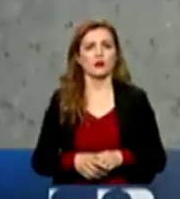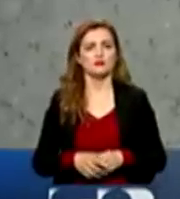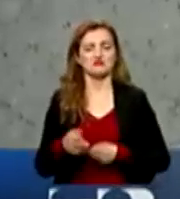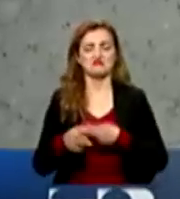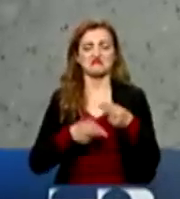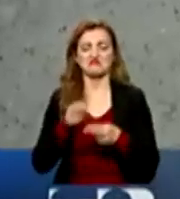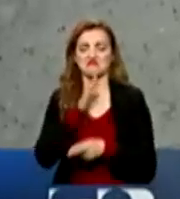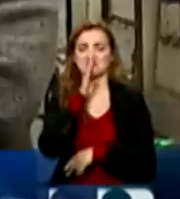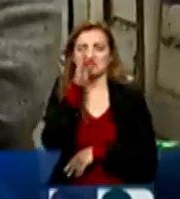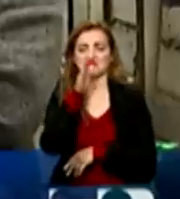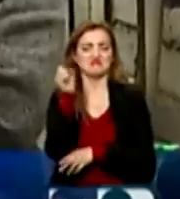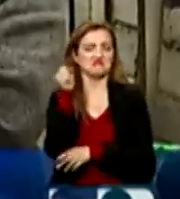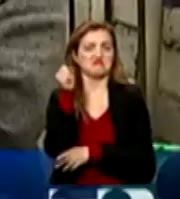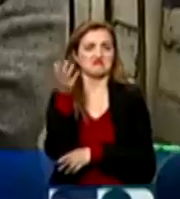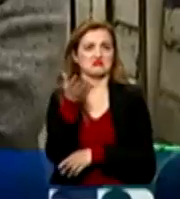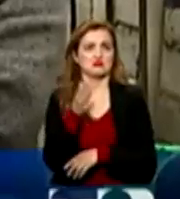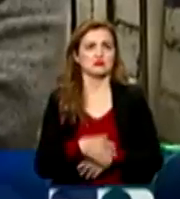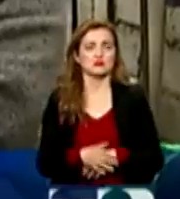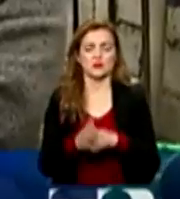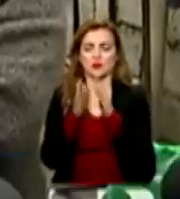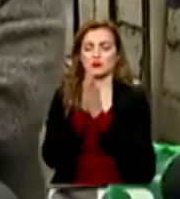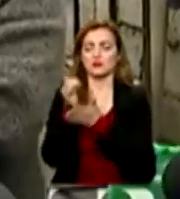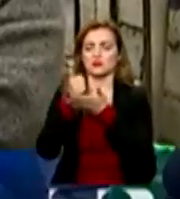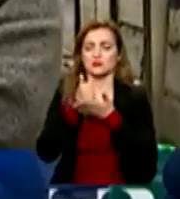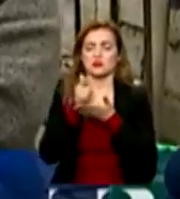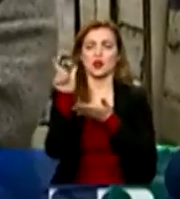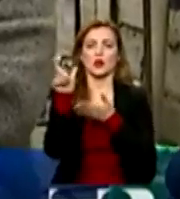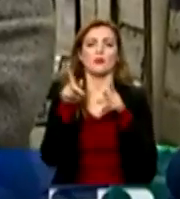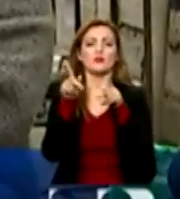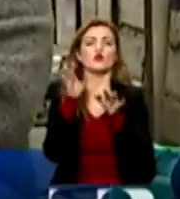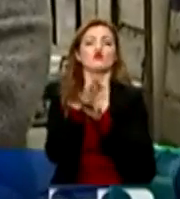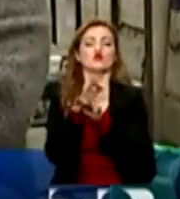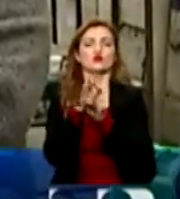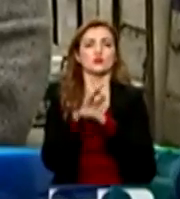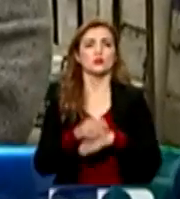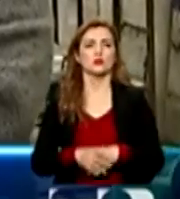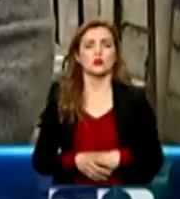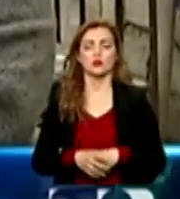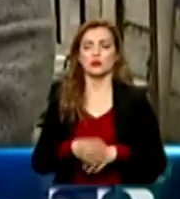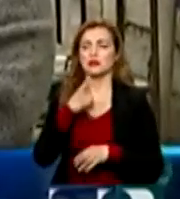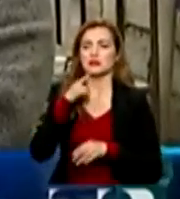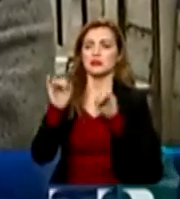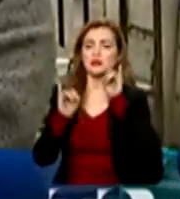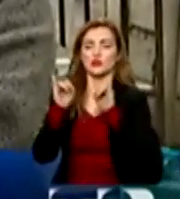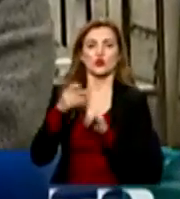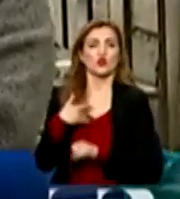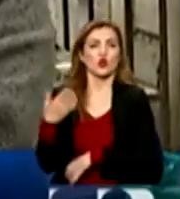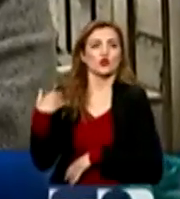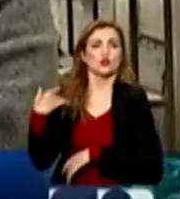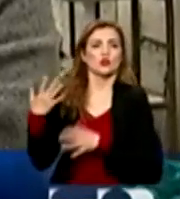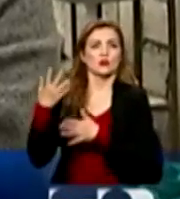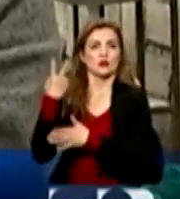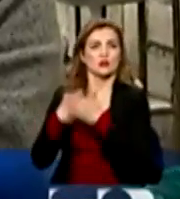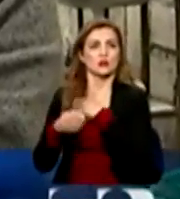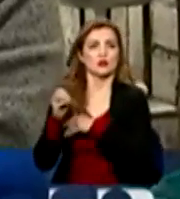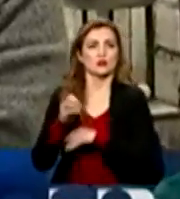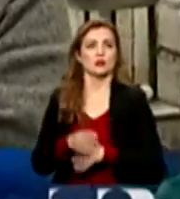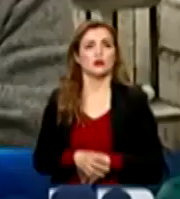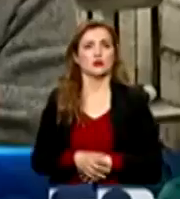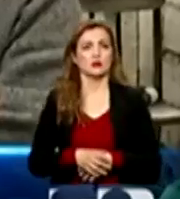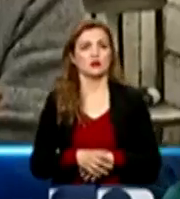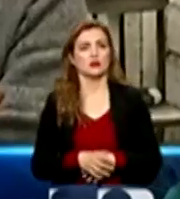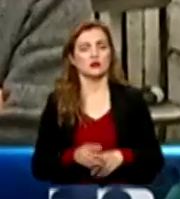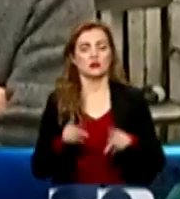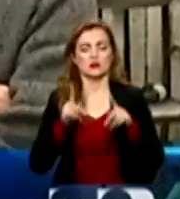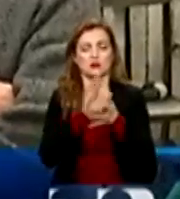negocio informal. Por favor, solicito que me ayude con la licencia de funcionamiento. Le dije a la señorita que no ya, tengo yo, sino mi hijo. No tiene la LOAE,